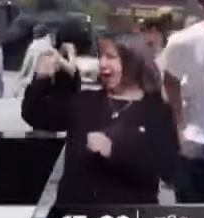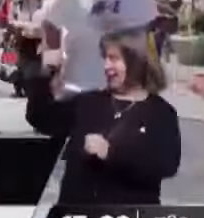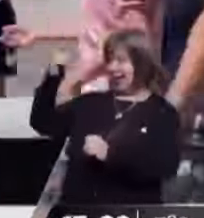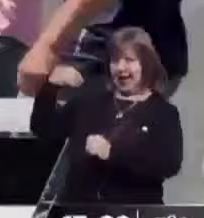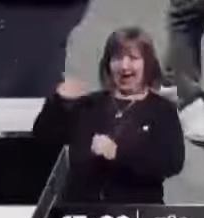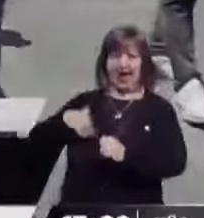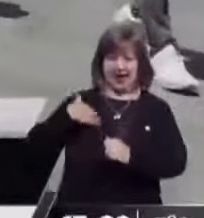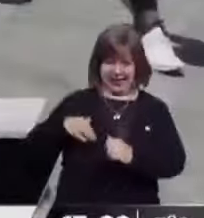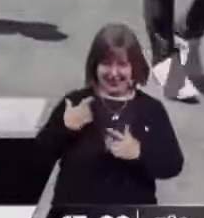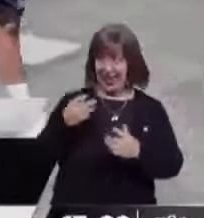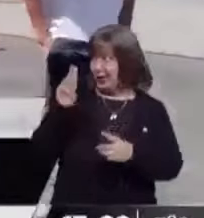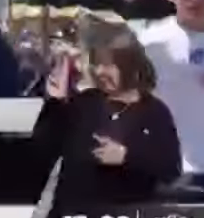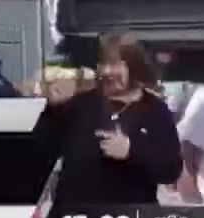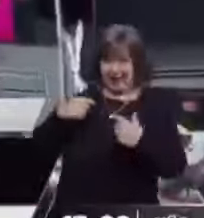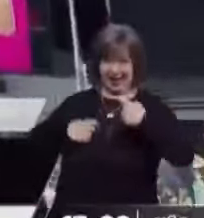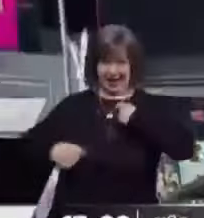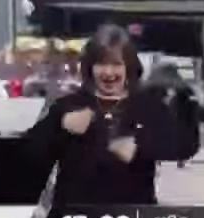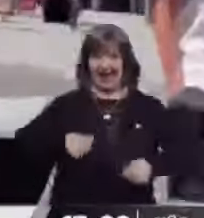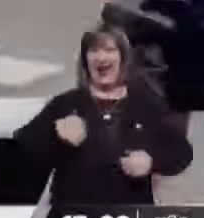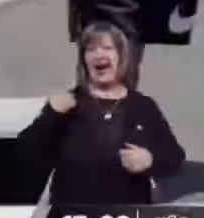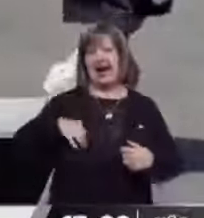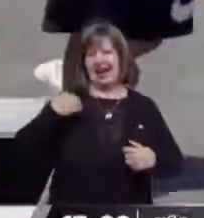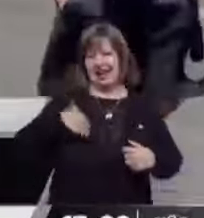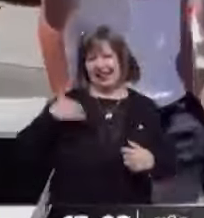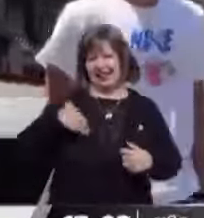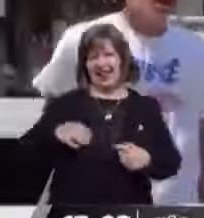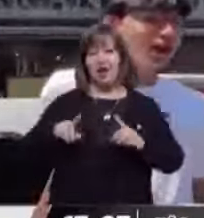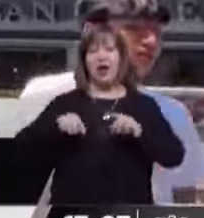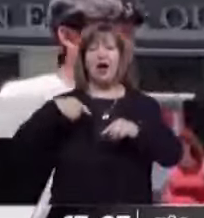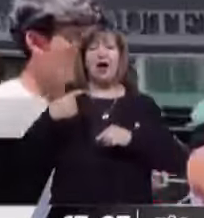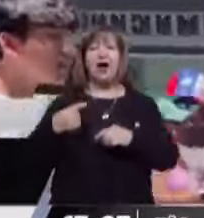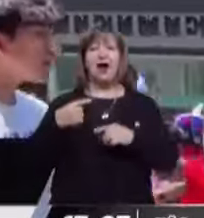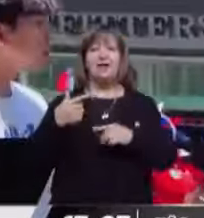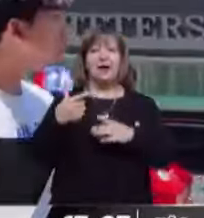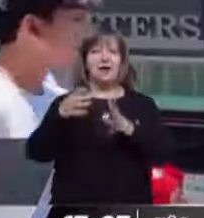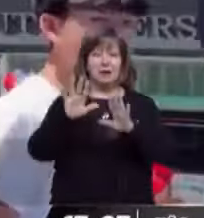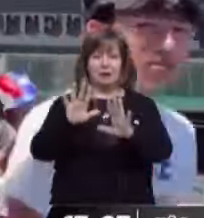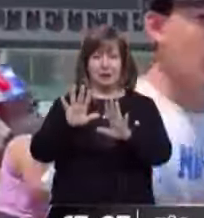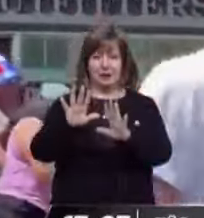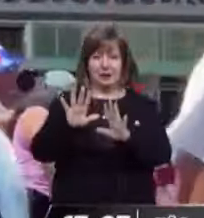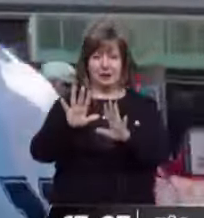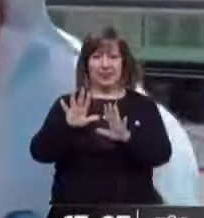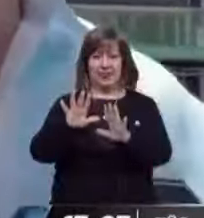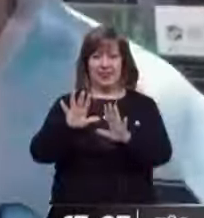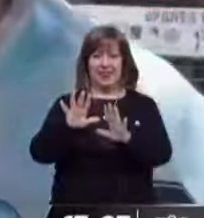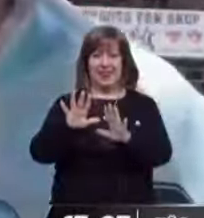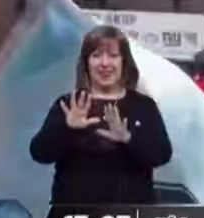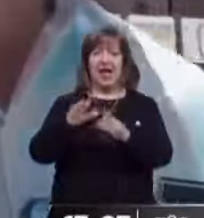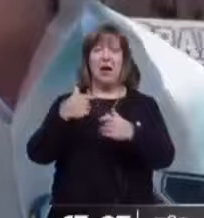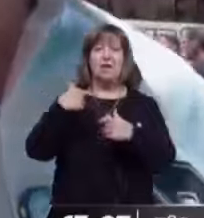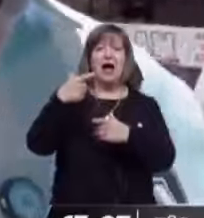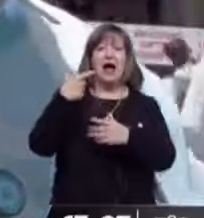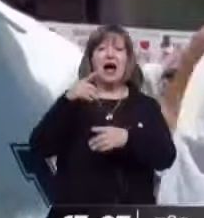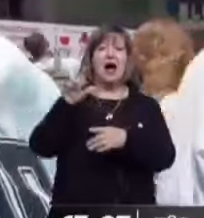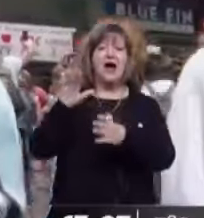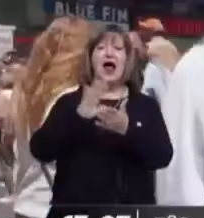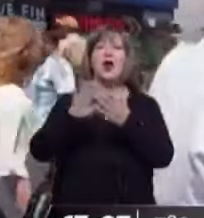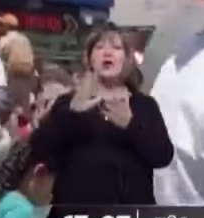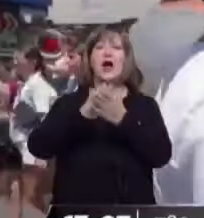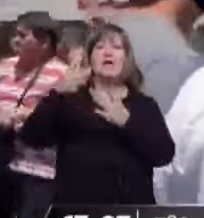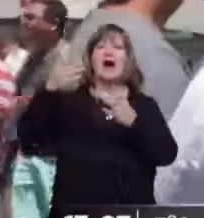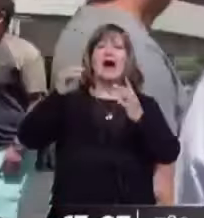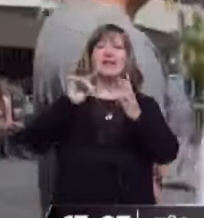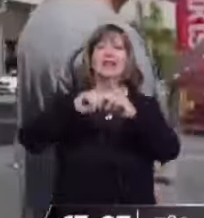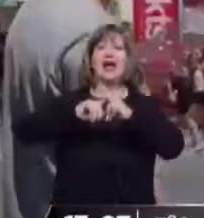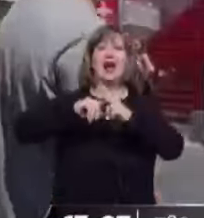camiseta argentina. Y ahora, bueno, para que tengo el robotito se vuelve loco con el sol. Estamos probando nueva